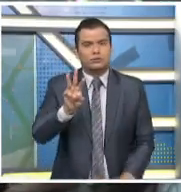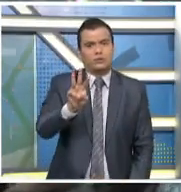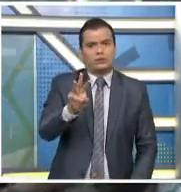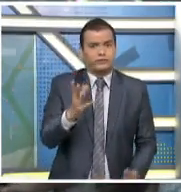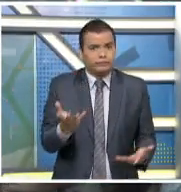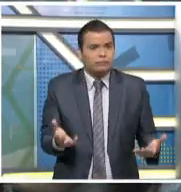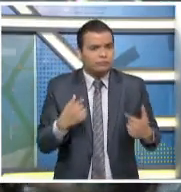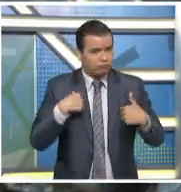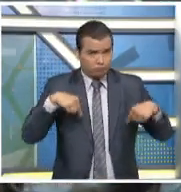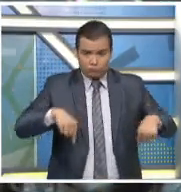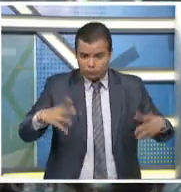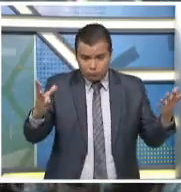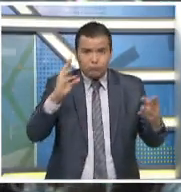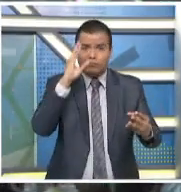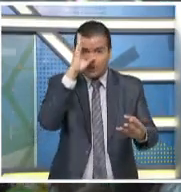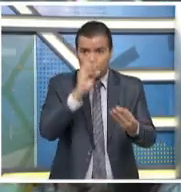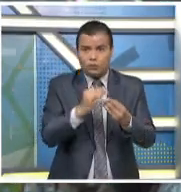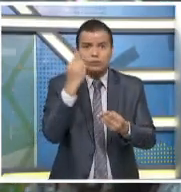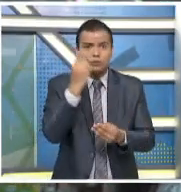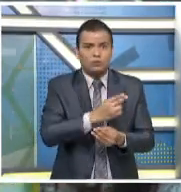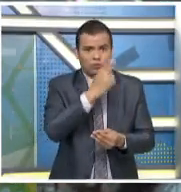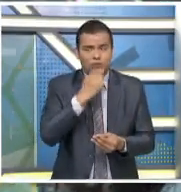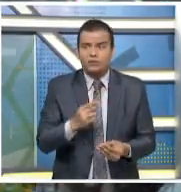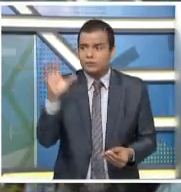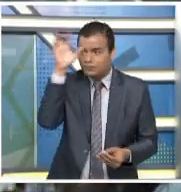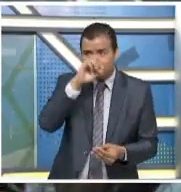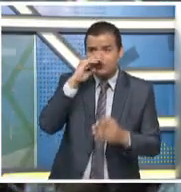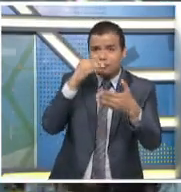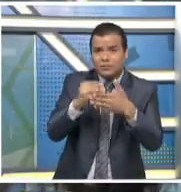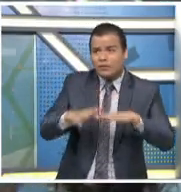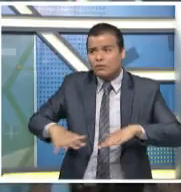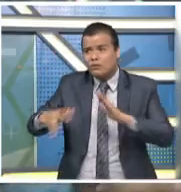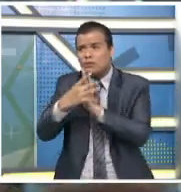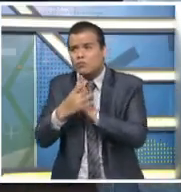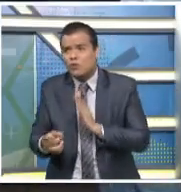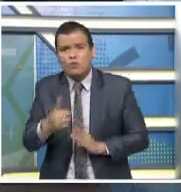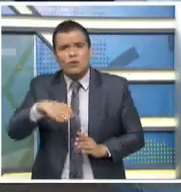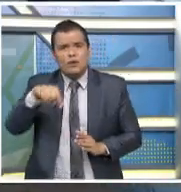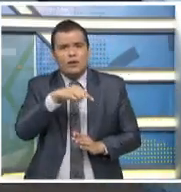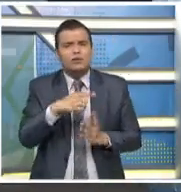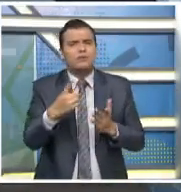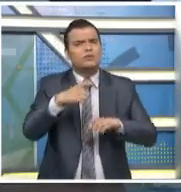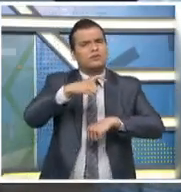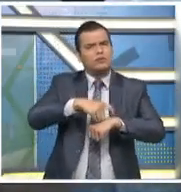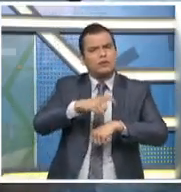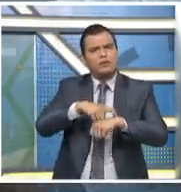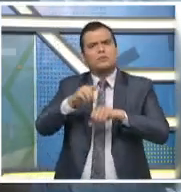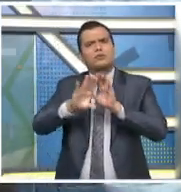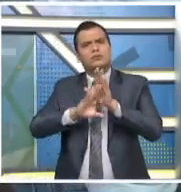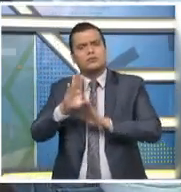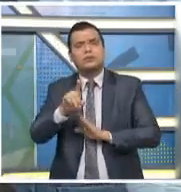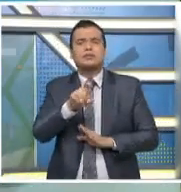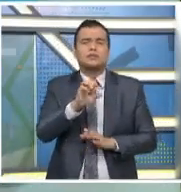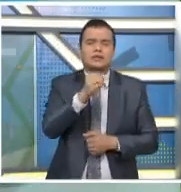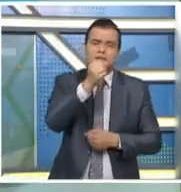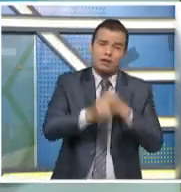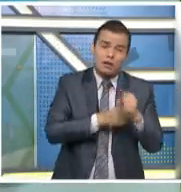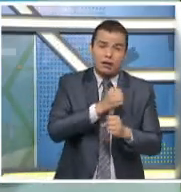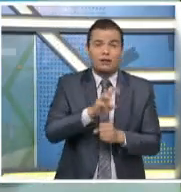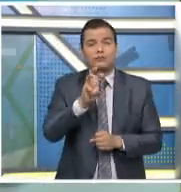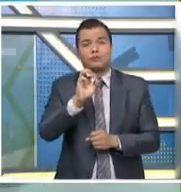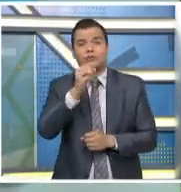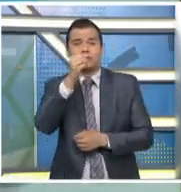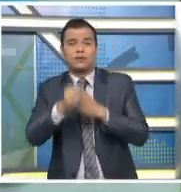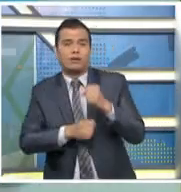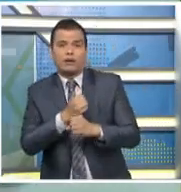que un niño que hoy nazca en un hogar pobre, vulnerable de este país, se va a demorar entre 80 y 120 años en salir de esas condiciones de pobreza. La Secretaría de